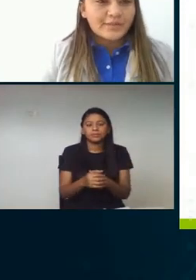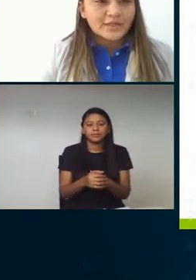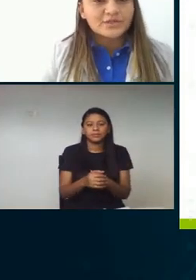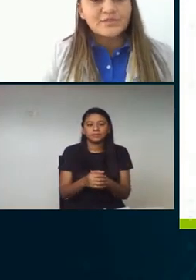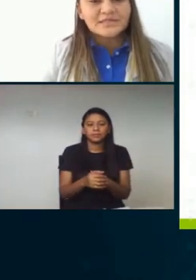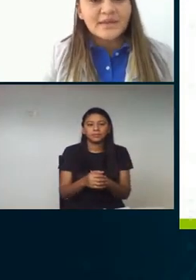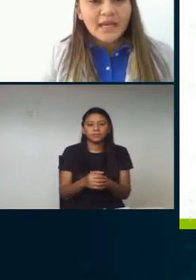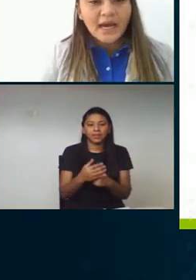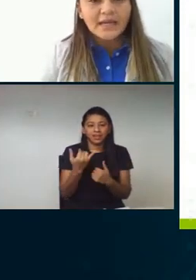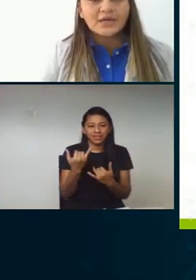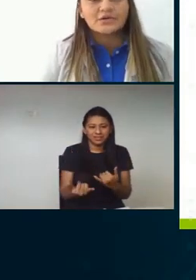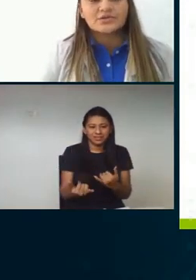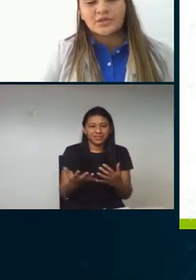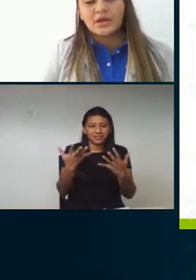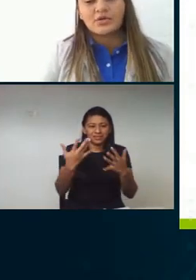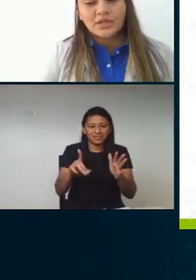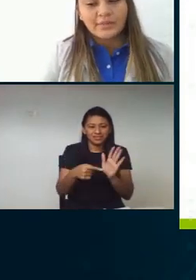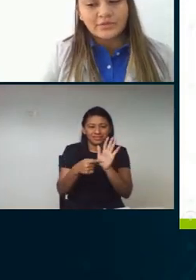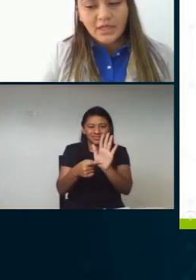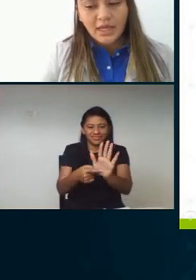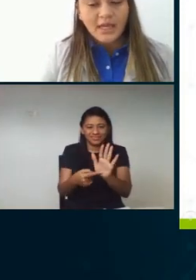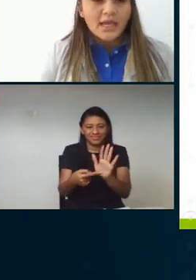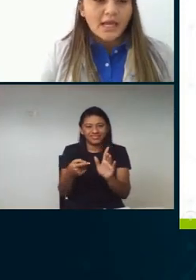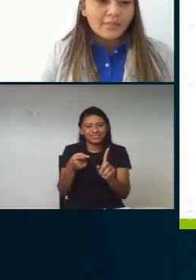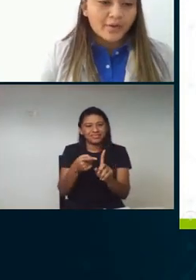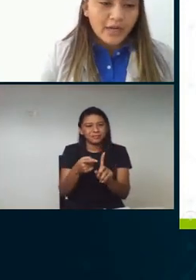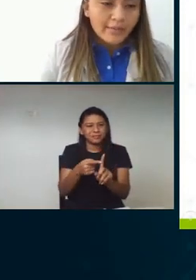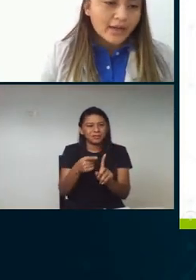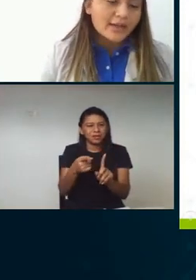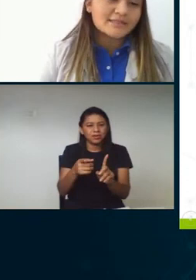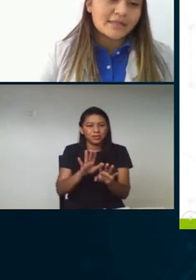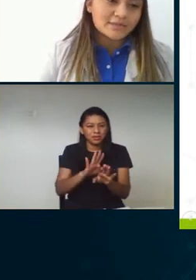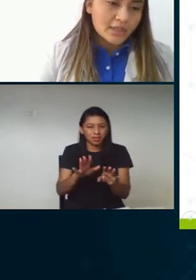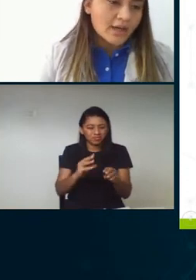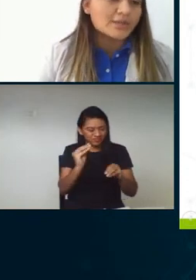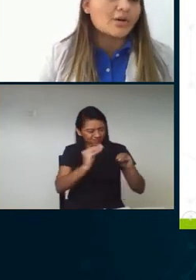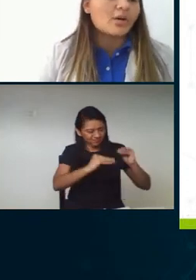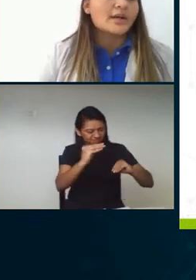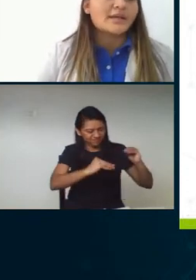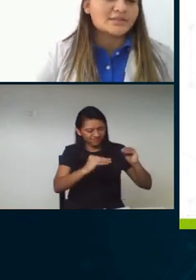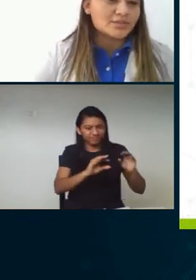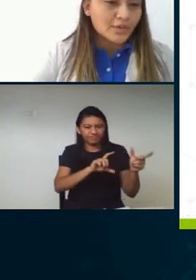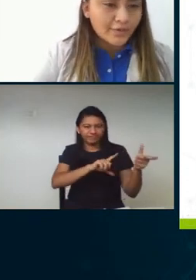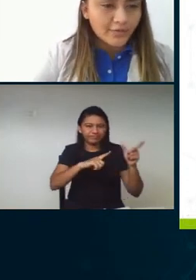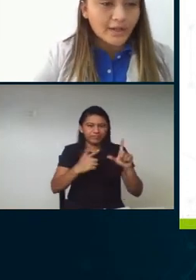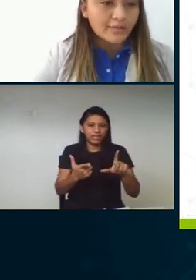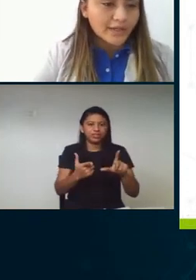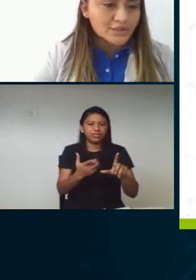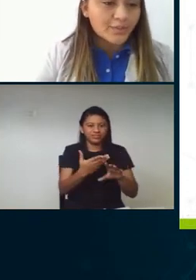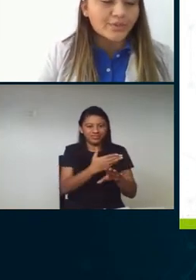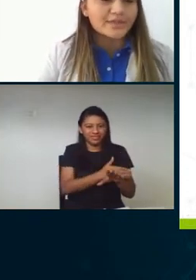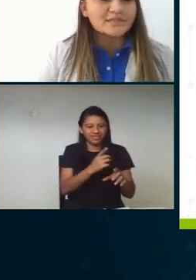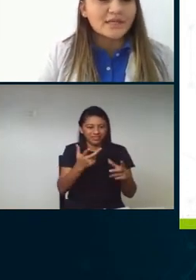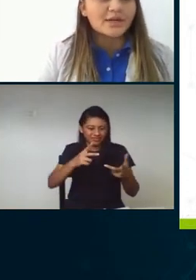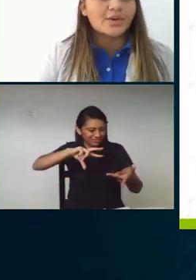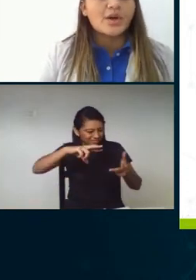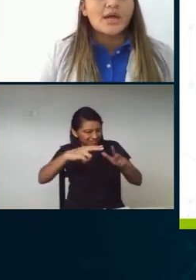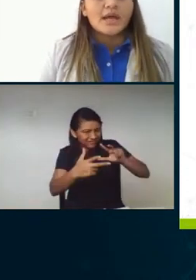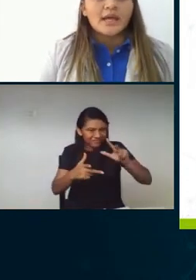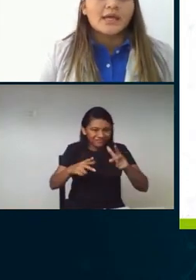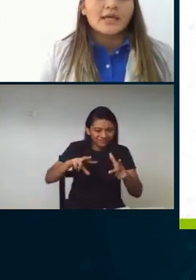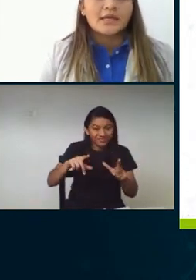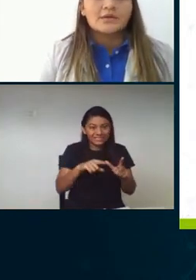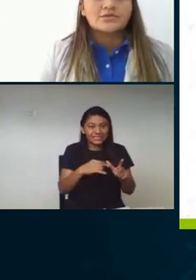con funcionamientos más mecánicos, donde encontramos que el programa que estamos trabajando ahora, fue hecho por un